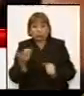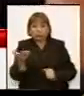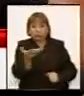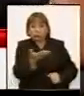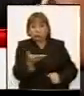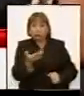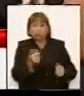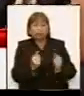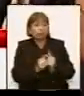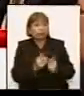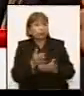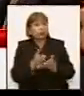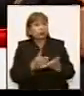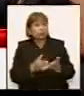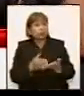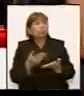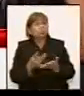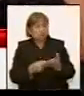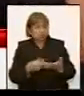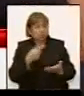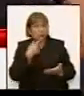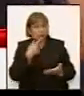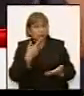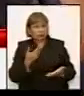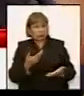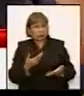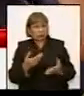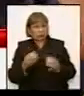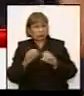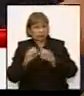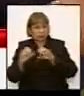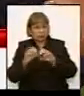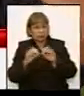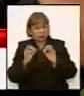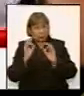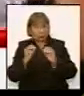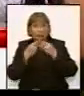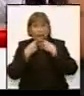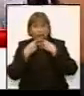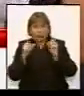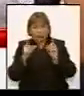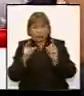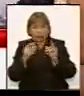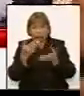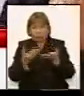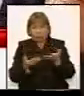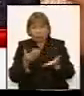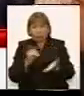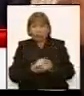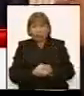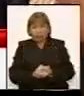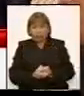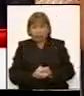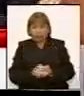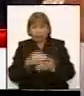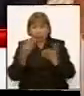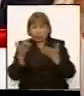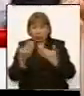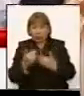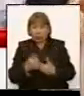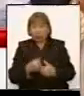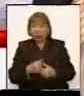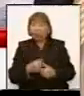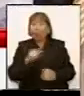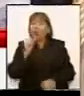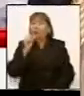ustedes como parlamentarios es de hacer una o realizar un proyecto declarativo para que de cierta manera pueden llamar atención a los...